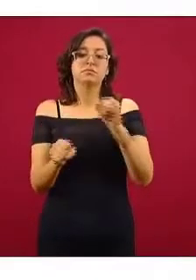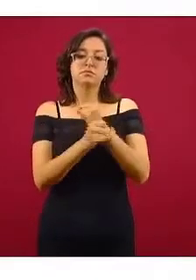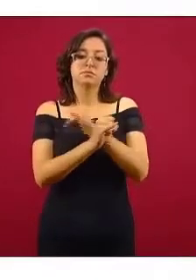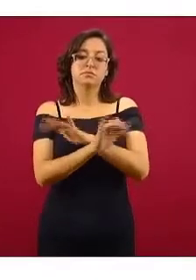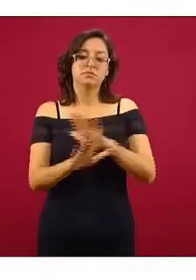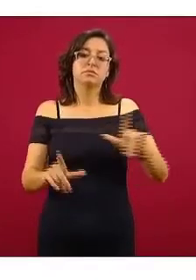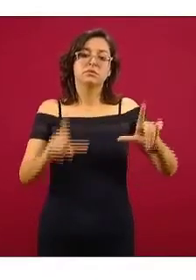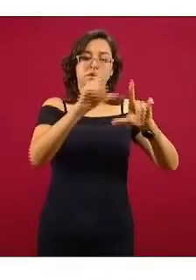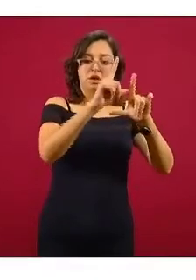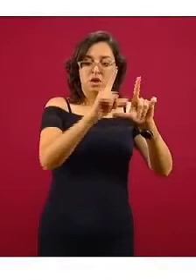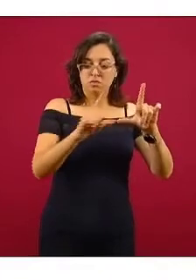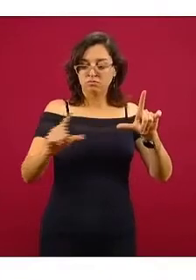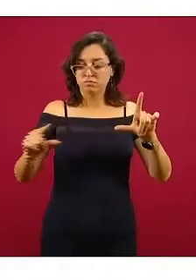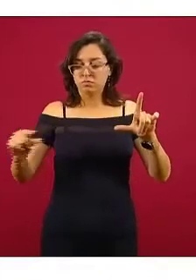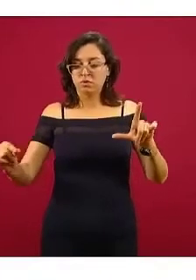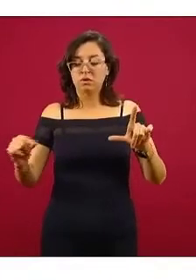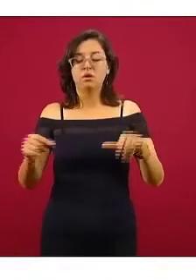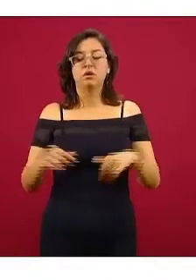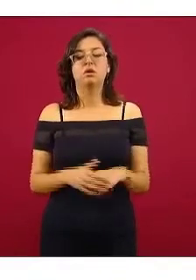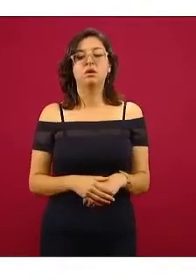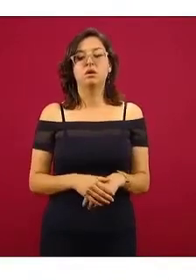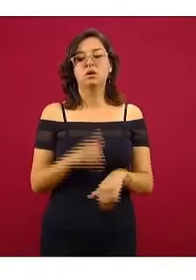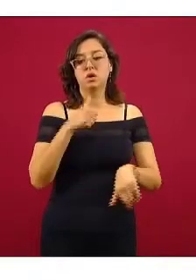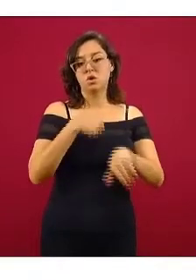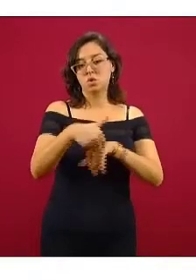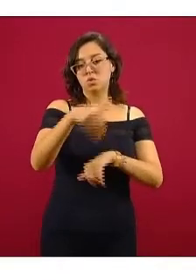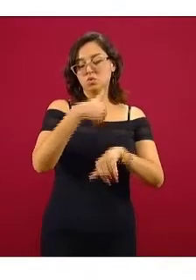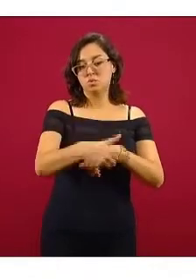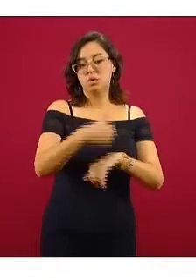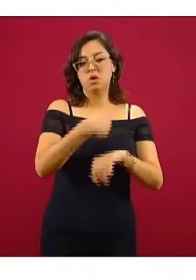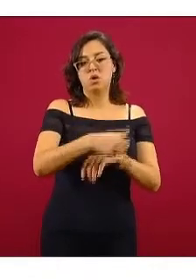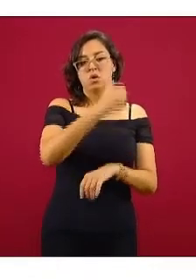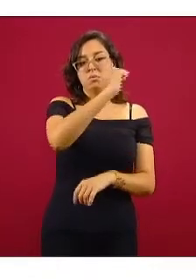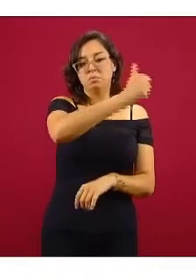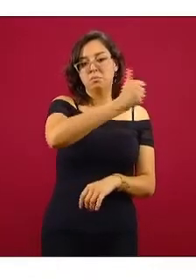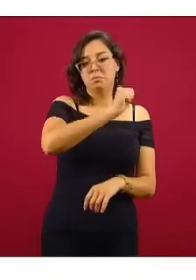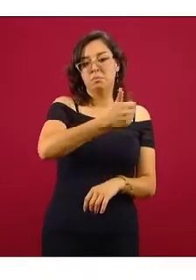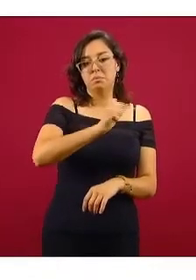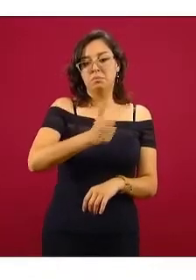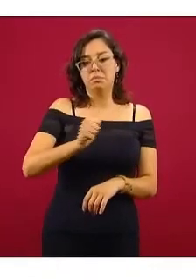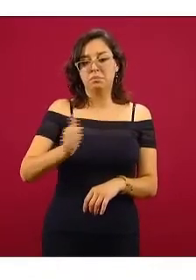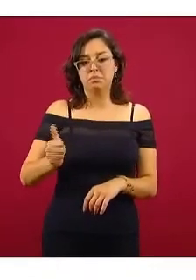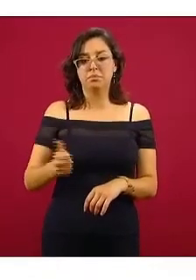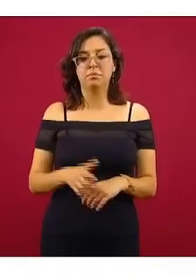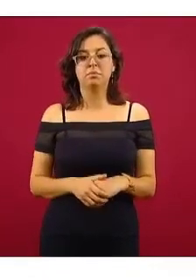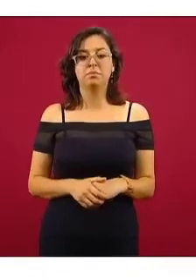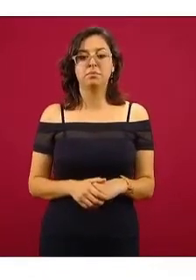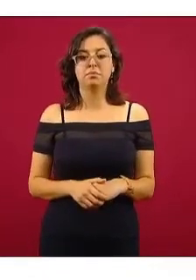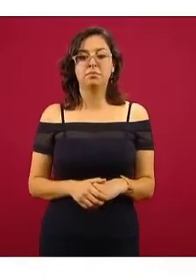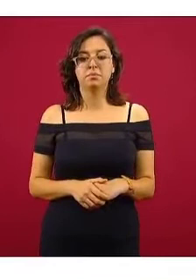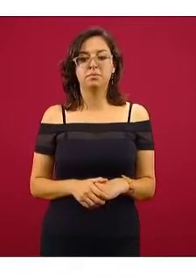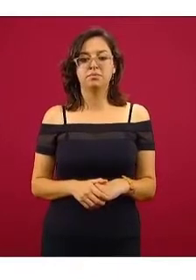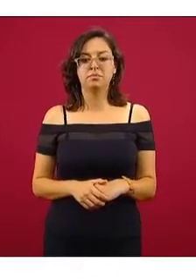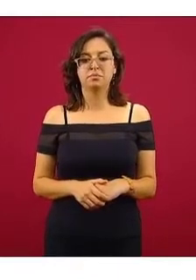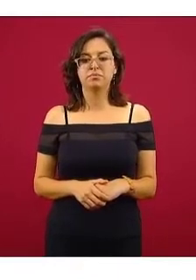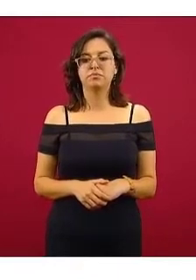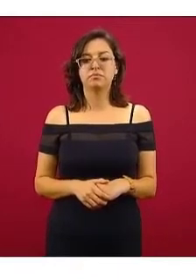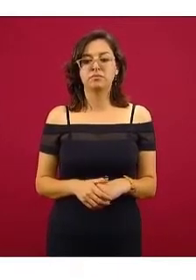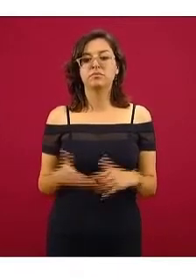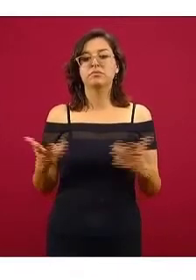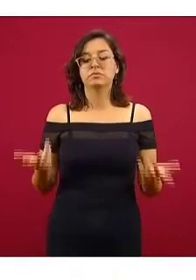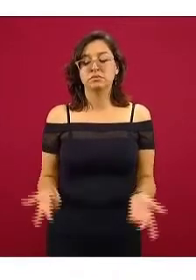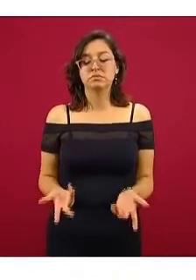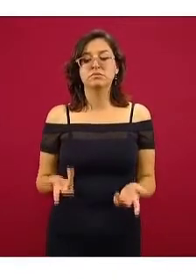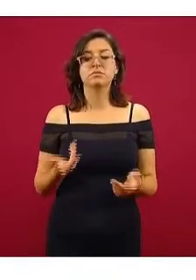pero ahora distribuida en orden descendente, y siempre lo hemos comentado, las poblaciones que en su momento, los